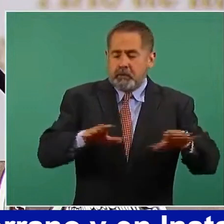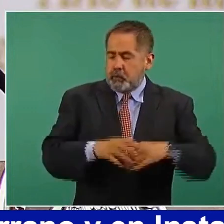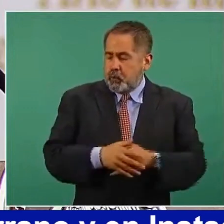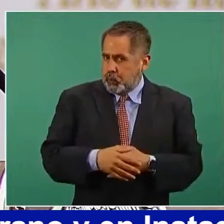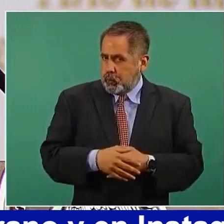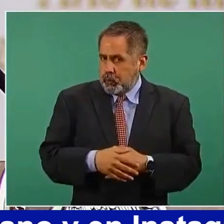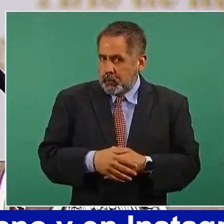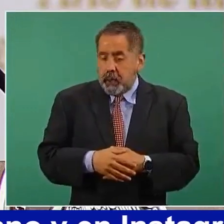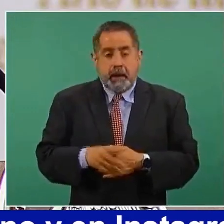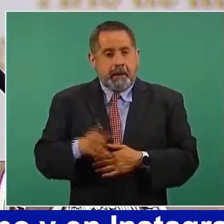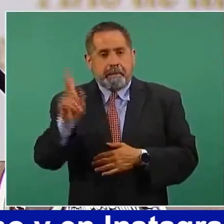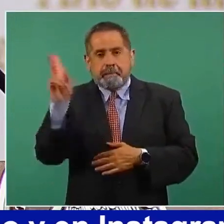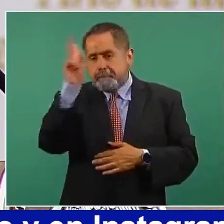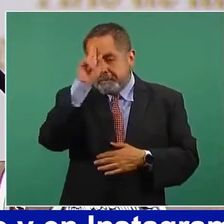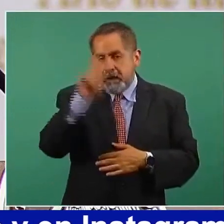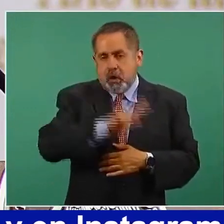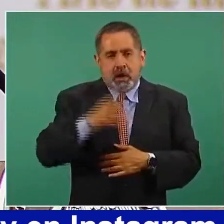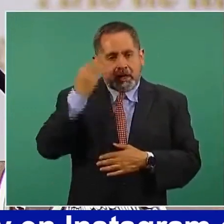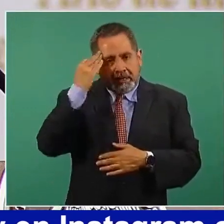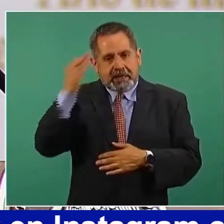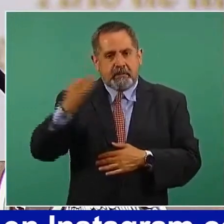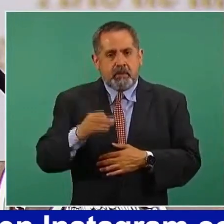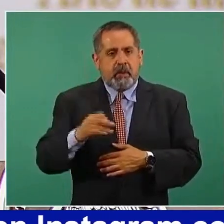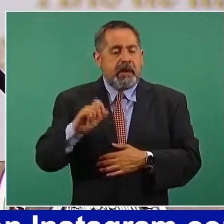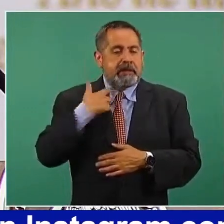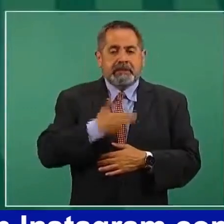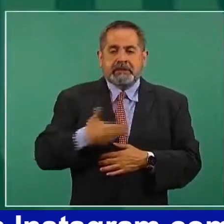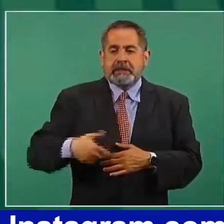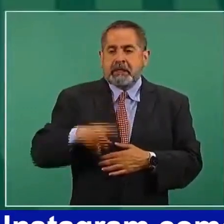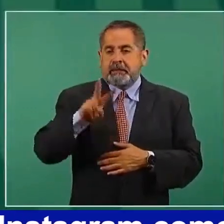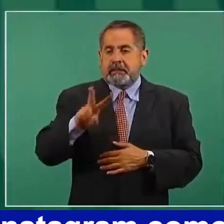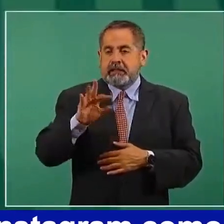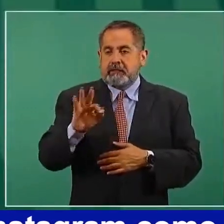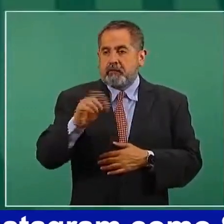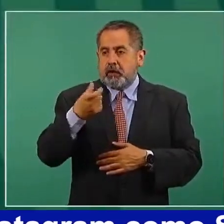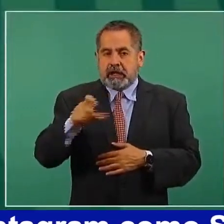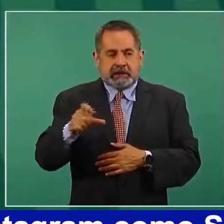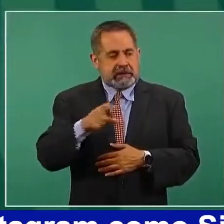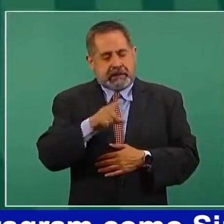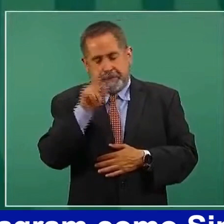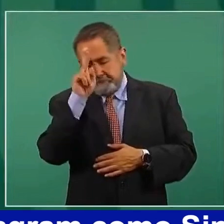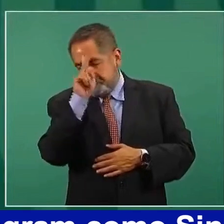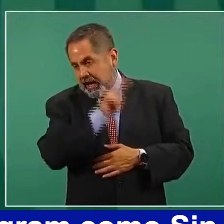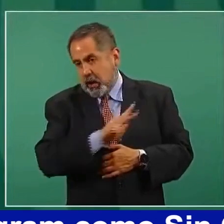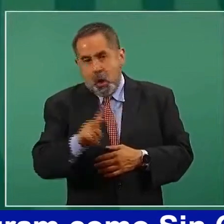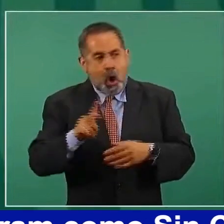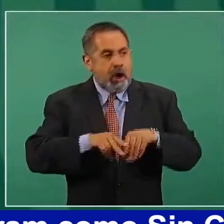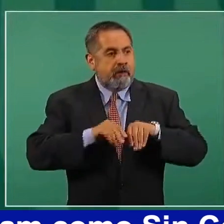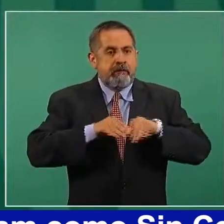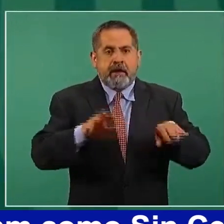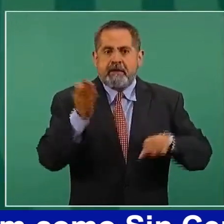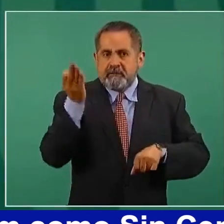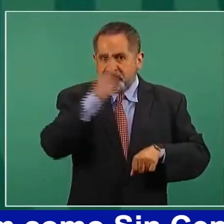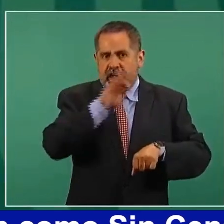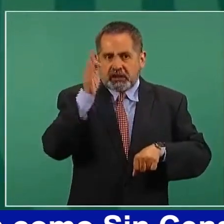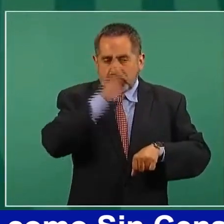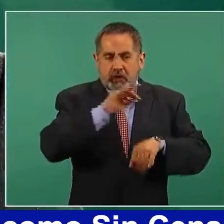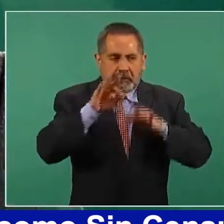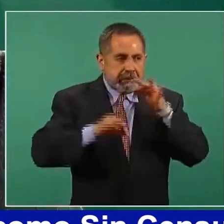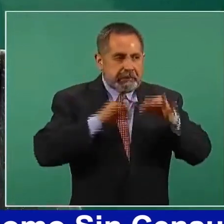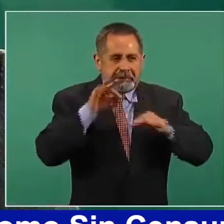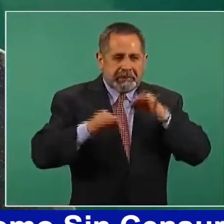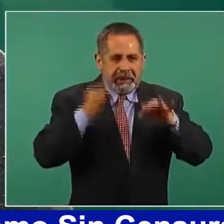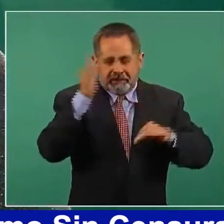en el periodo de Vicente Fox, y ni hablar del periodo de Felipe